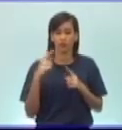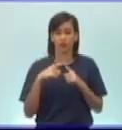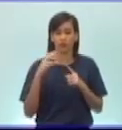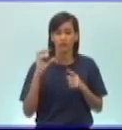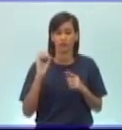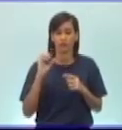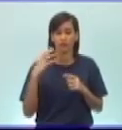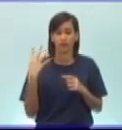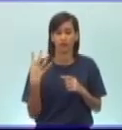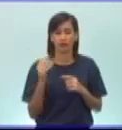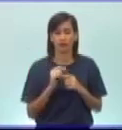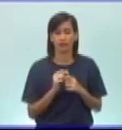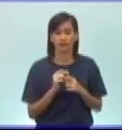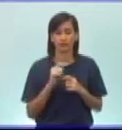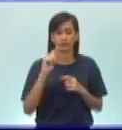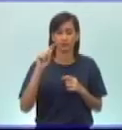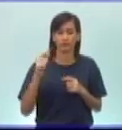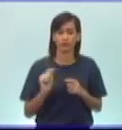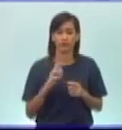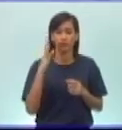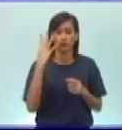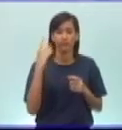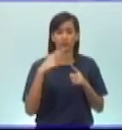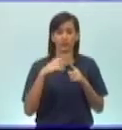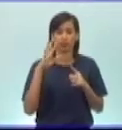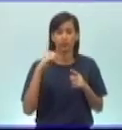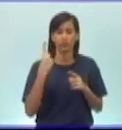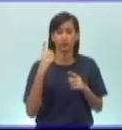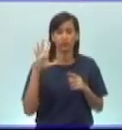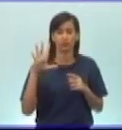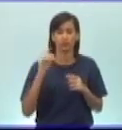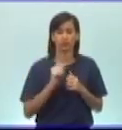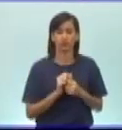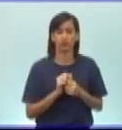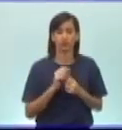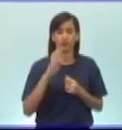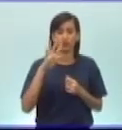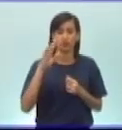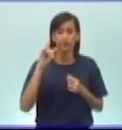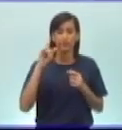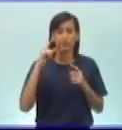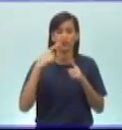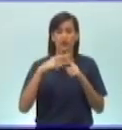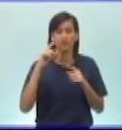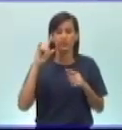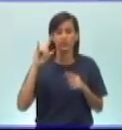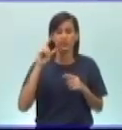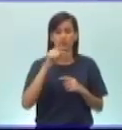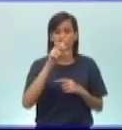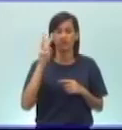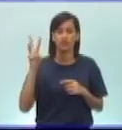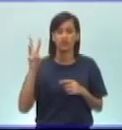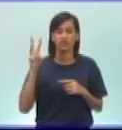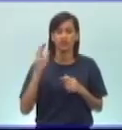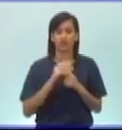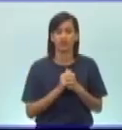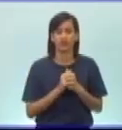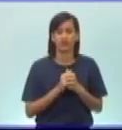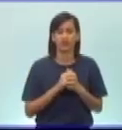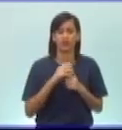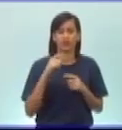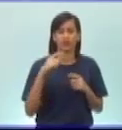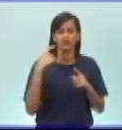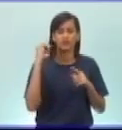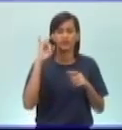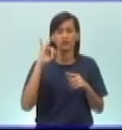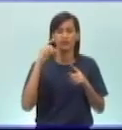5. 4 más 9 es igual a 13. Pongo el 3 y le adiciono 1 al próximo lugar. 7 más 3 es igual